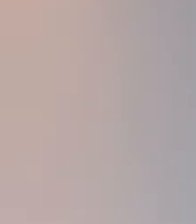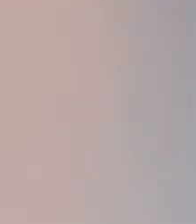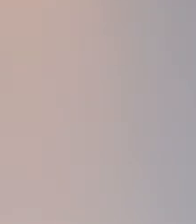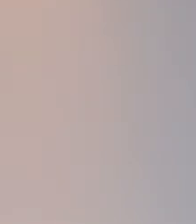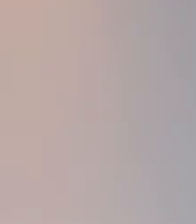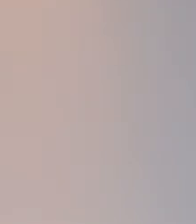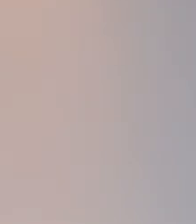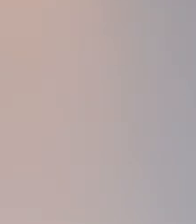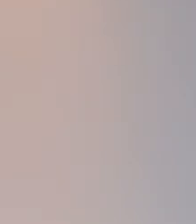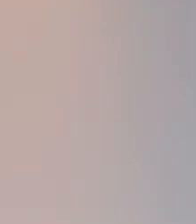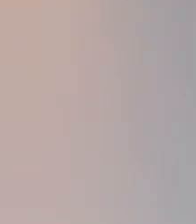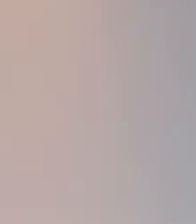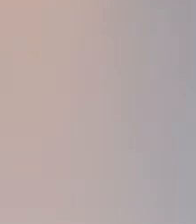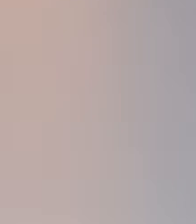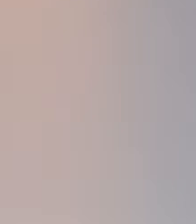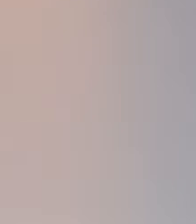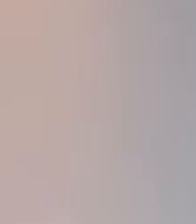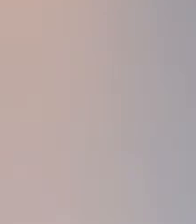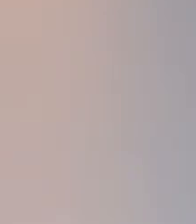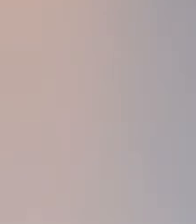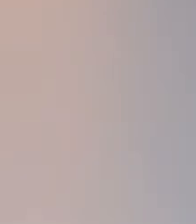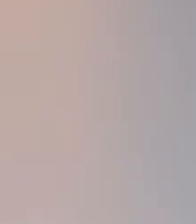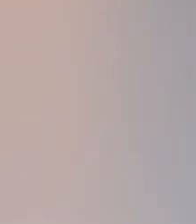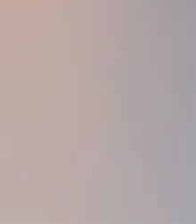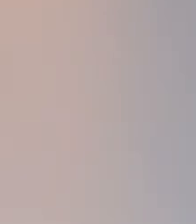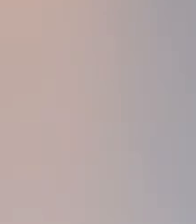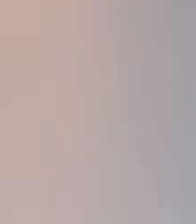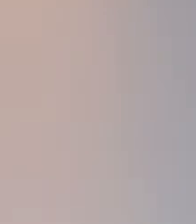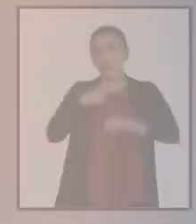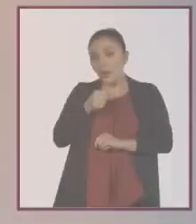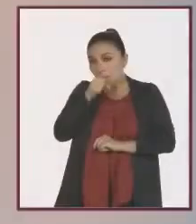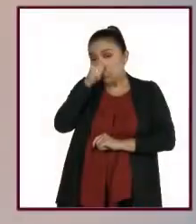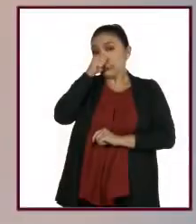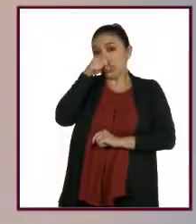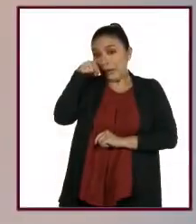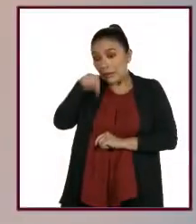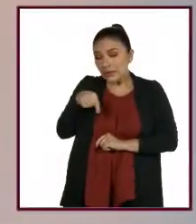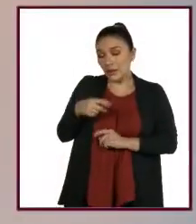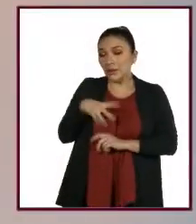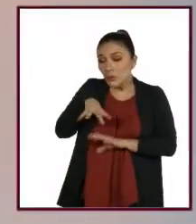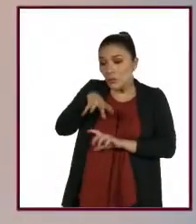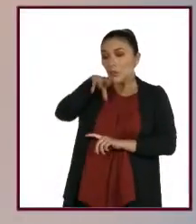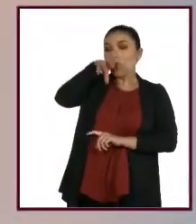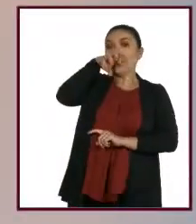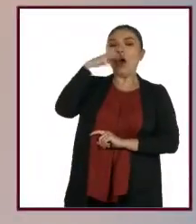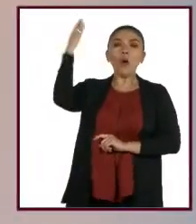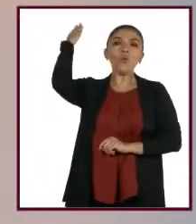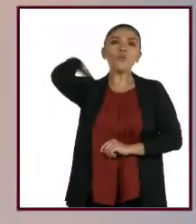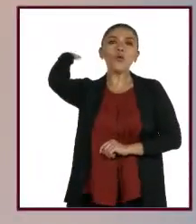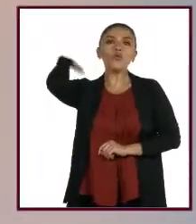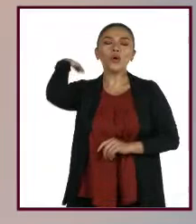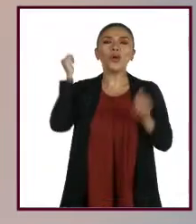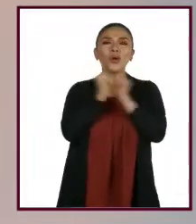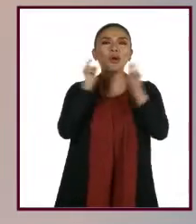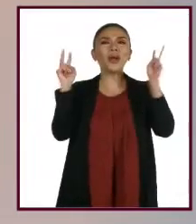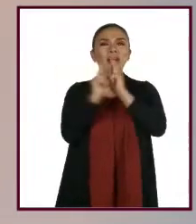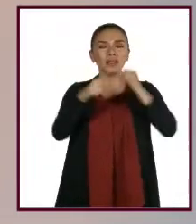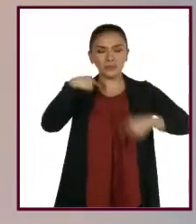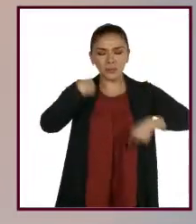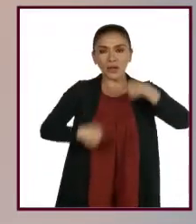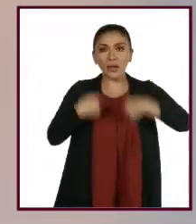aire. Ese es llevado a los pulmones por la vía respiratoria y de los pulmones es llevado a la